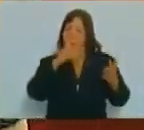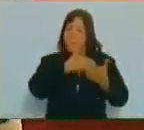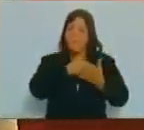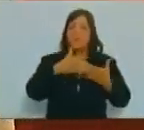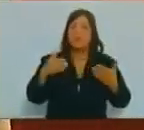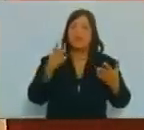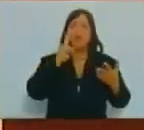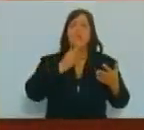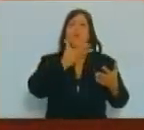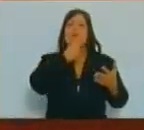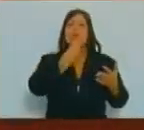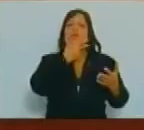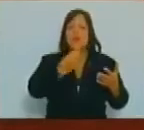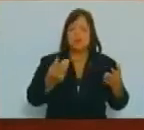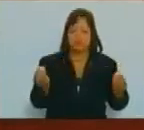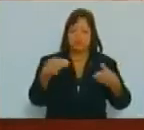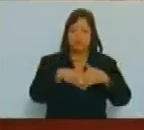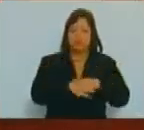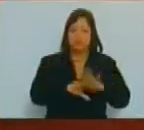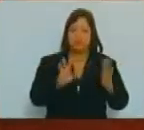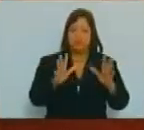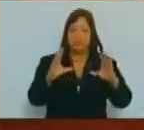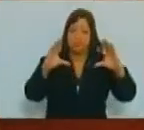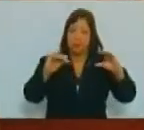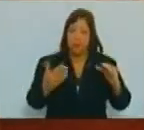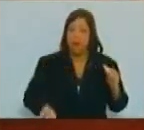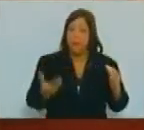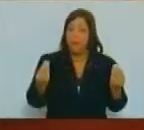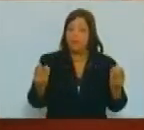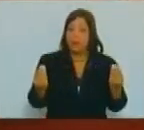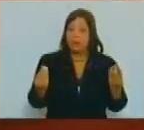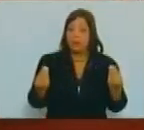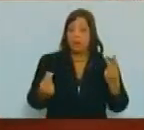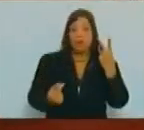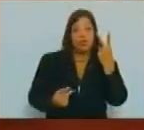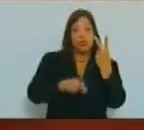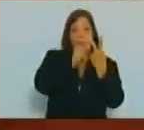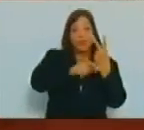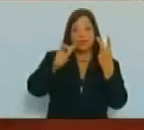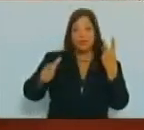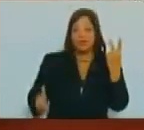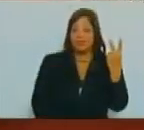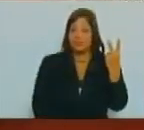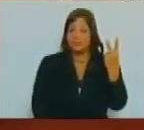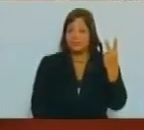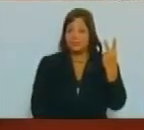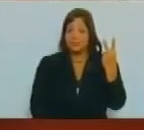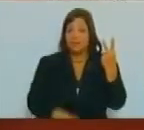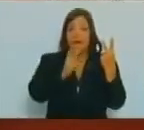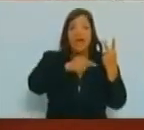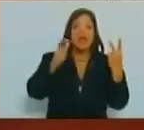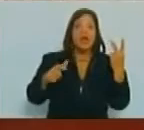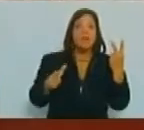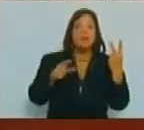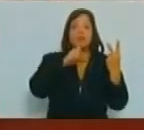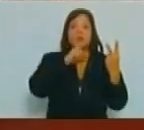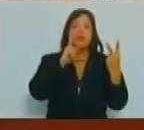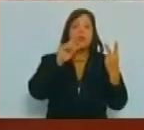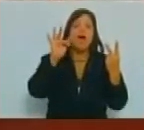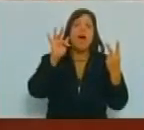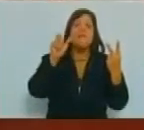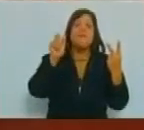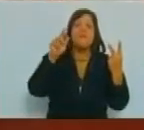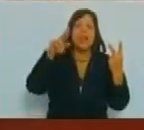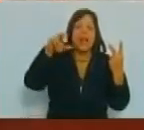bolívar es una cantidad muy importante que llevan dos personas las personas son francisco